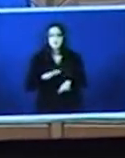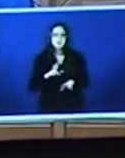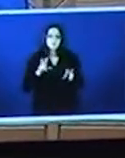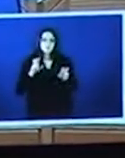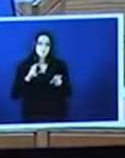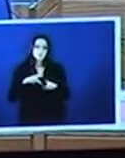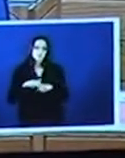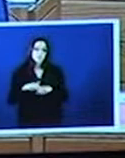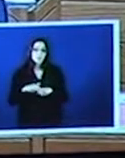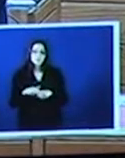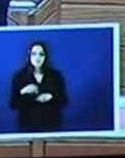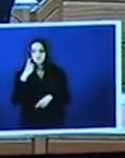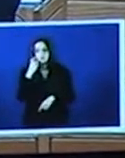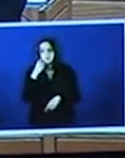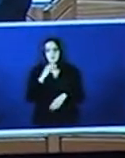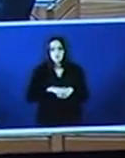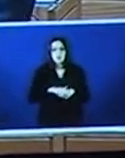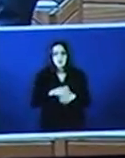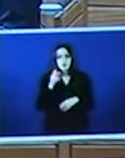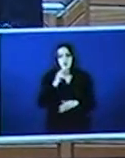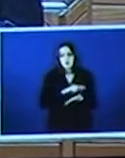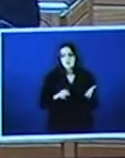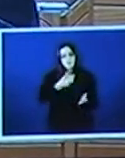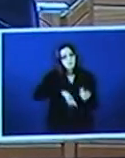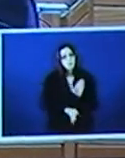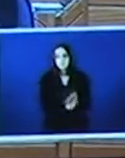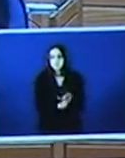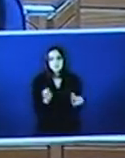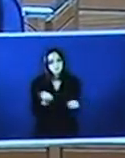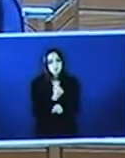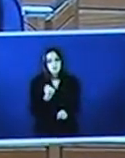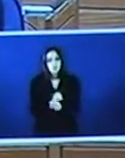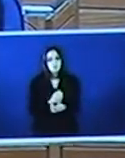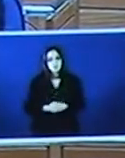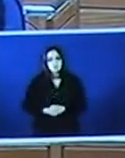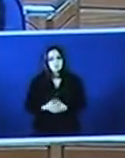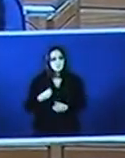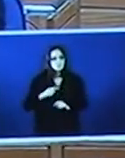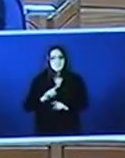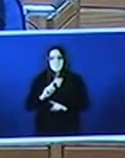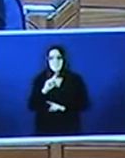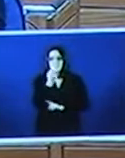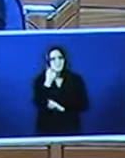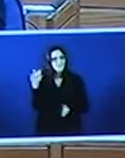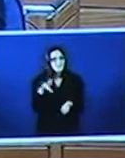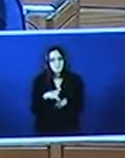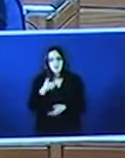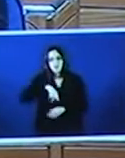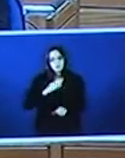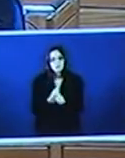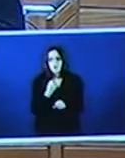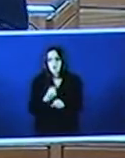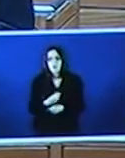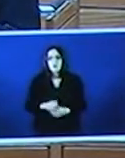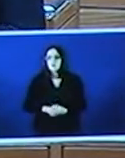financeiros o Servicio de Galicia. Vamos a seguir traballando, señoría. Dende o primer día estamos traballando.